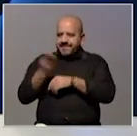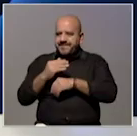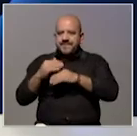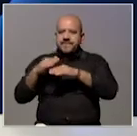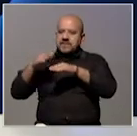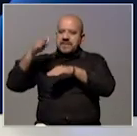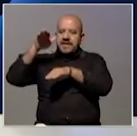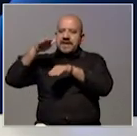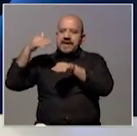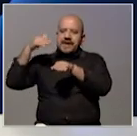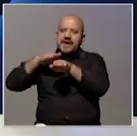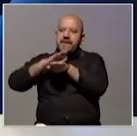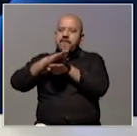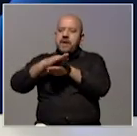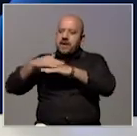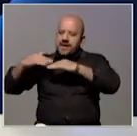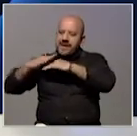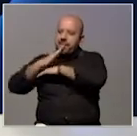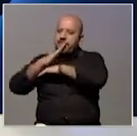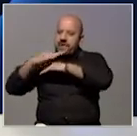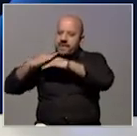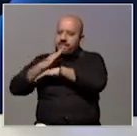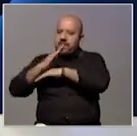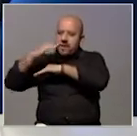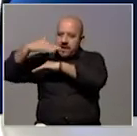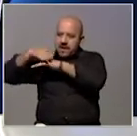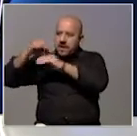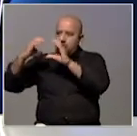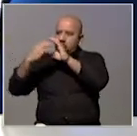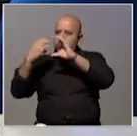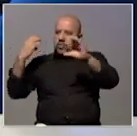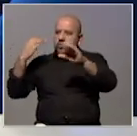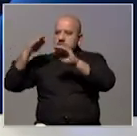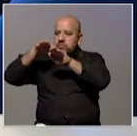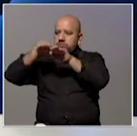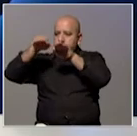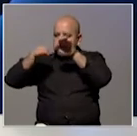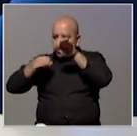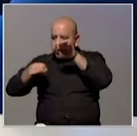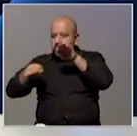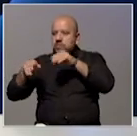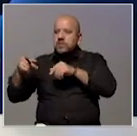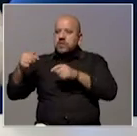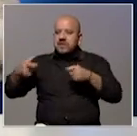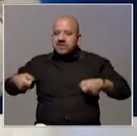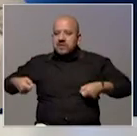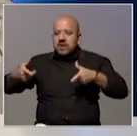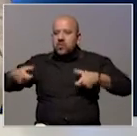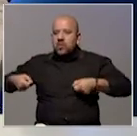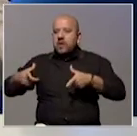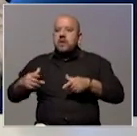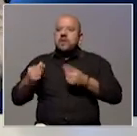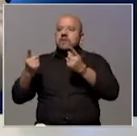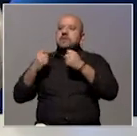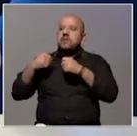no la que se eleva porque eso no genera esto está la autonomía para la gente en silla de ruedas cita de otro individuo